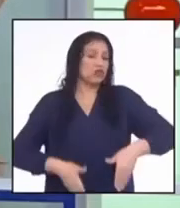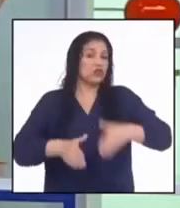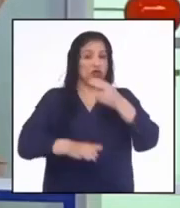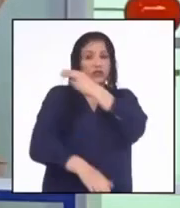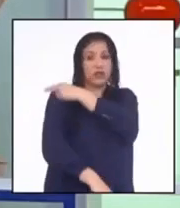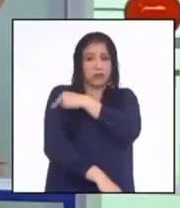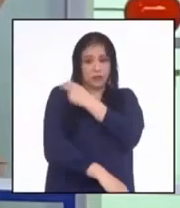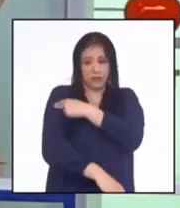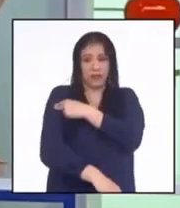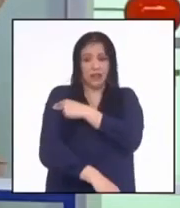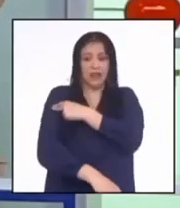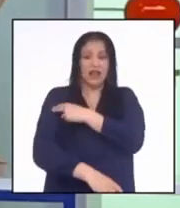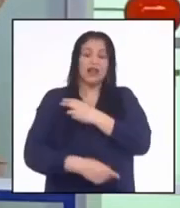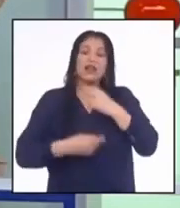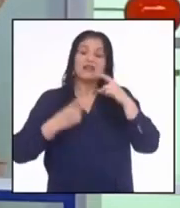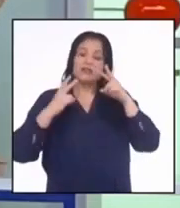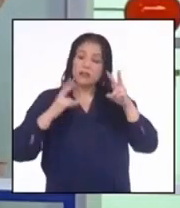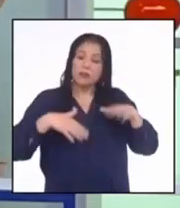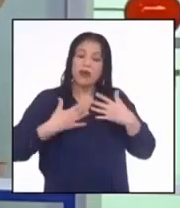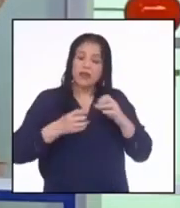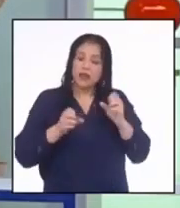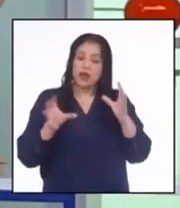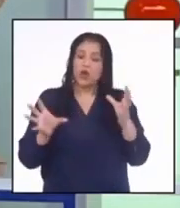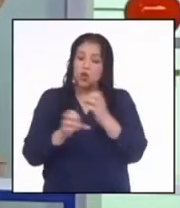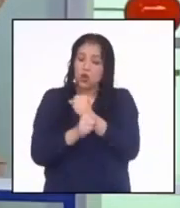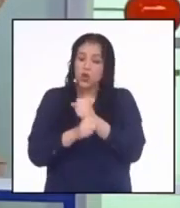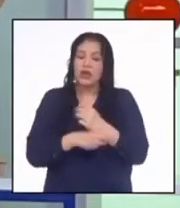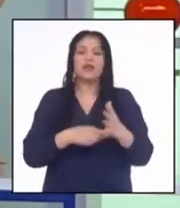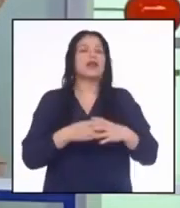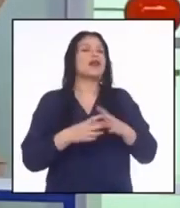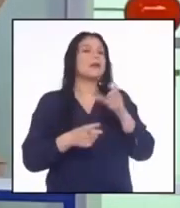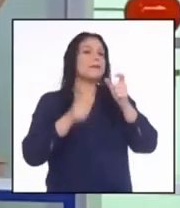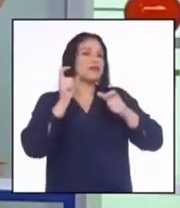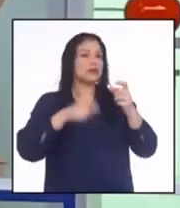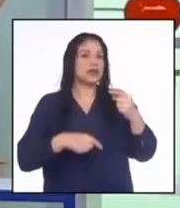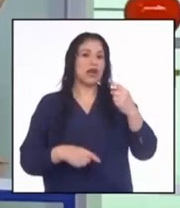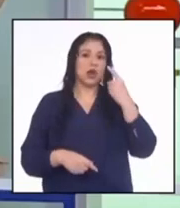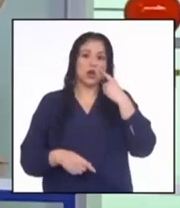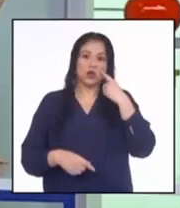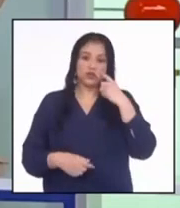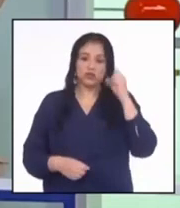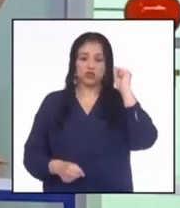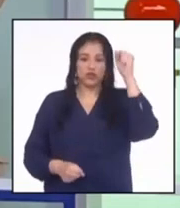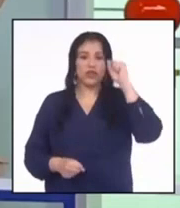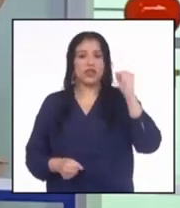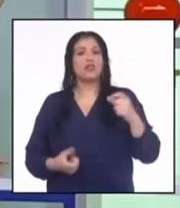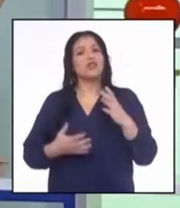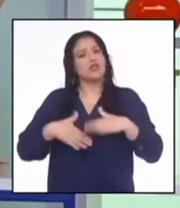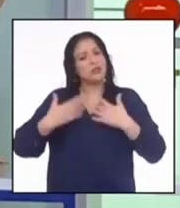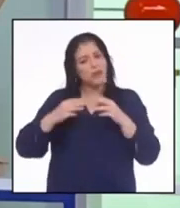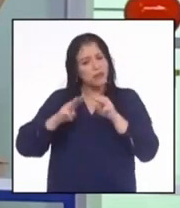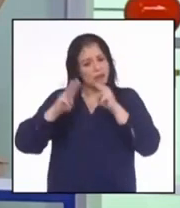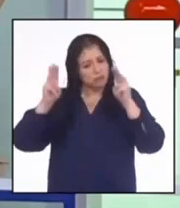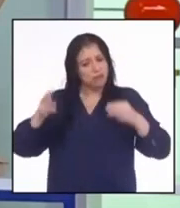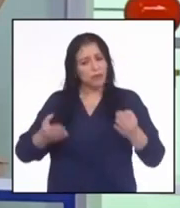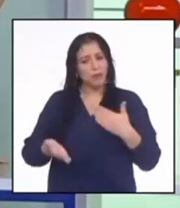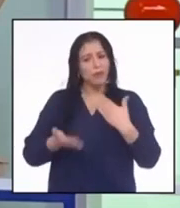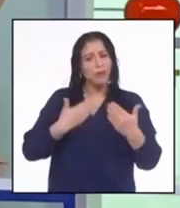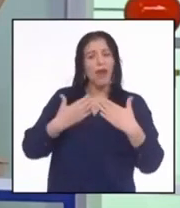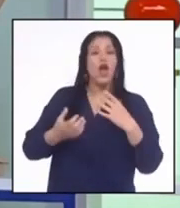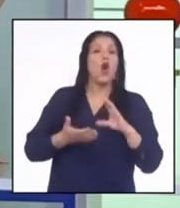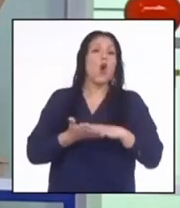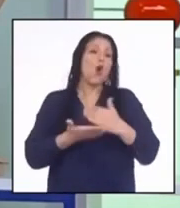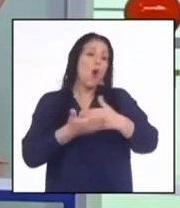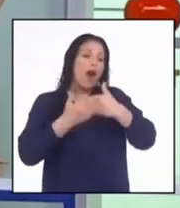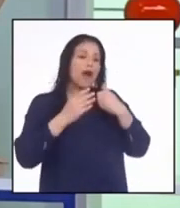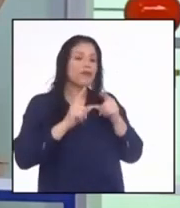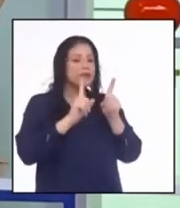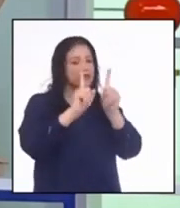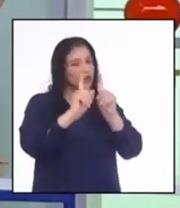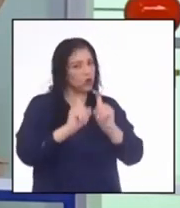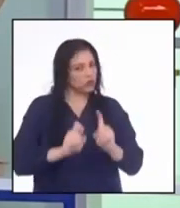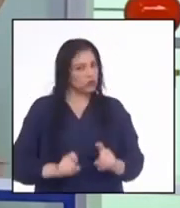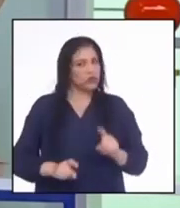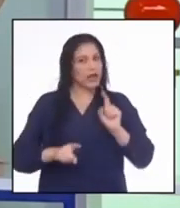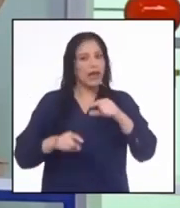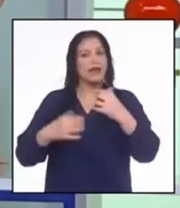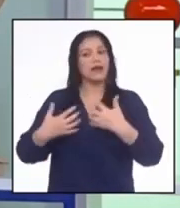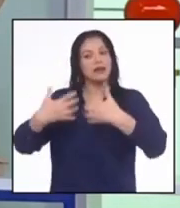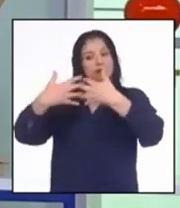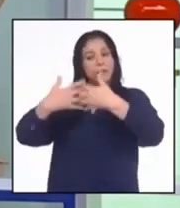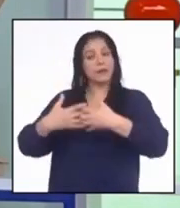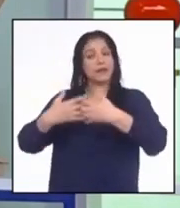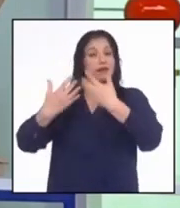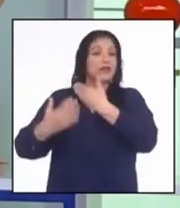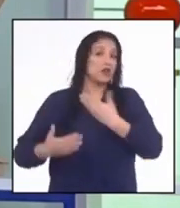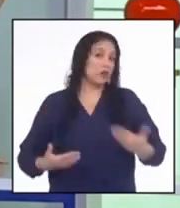población conoce sus derechos. Se puede preparar mejor y exigir las mesas de diálogo o la consulta previa. Allí, las empresas y el